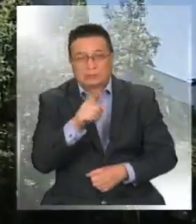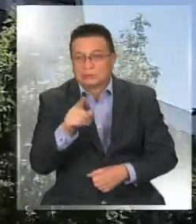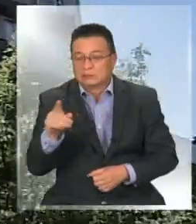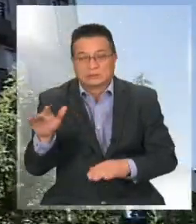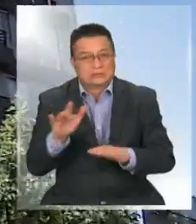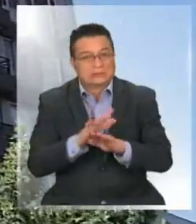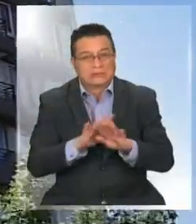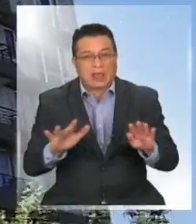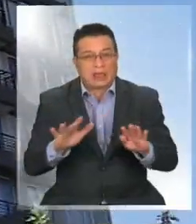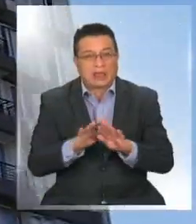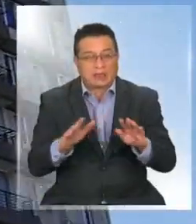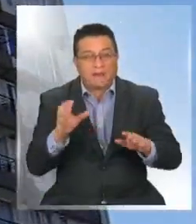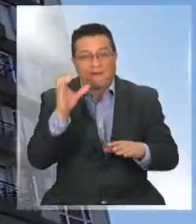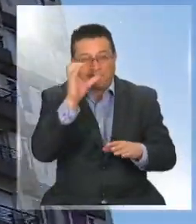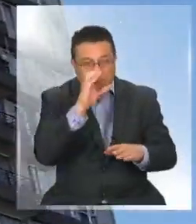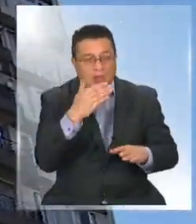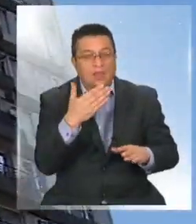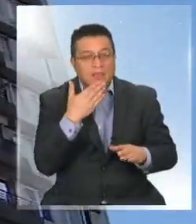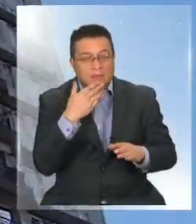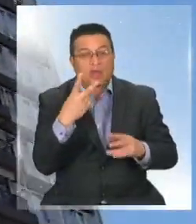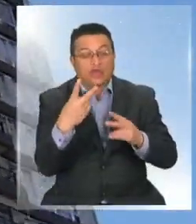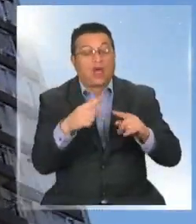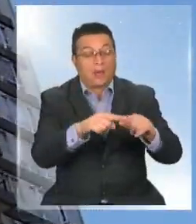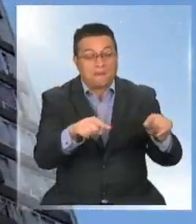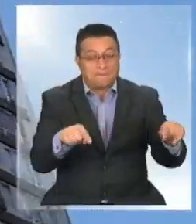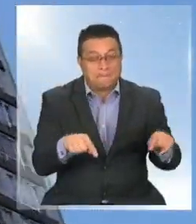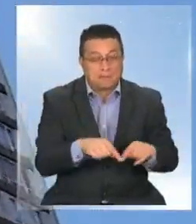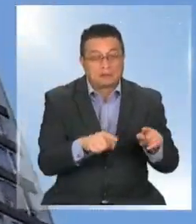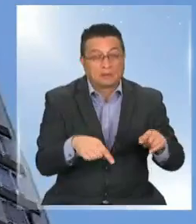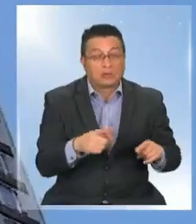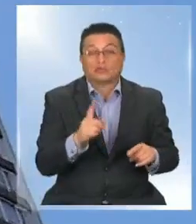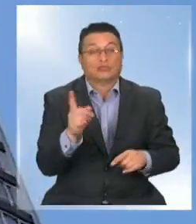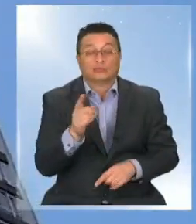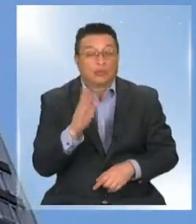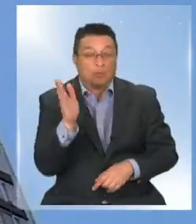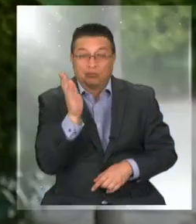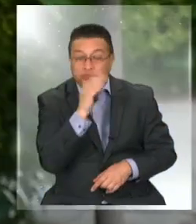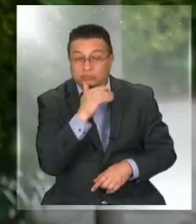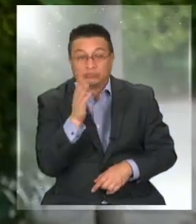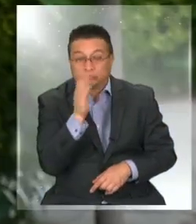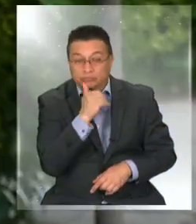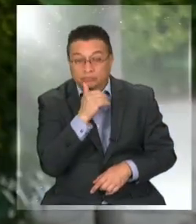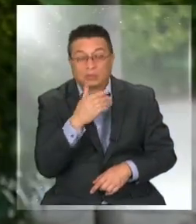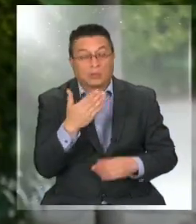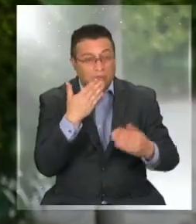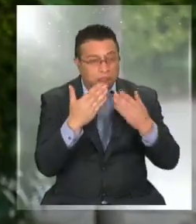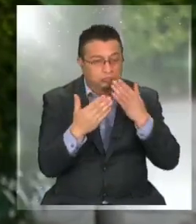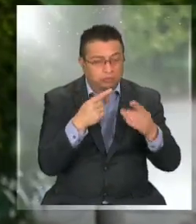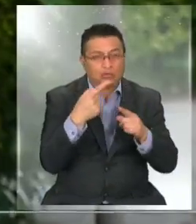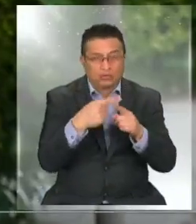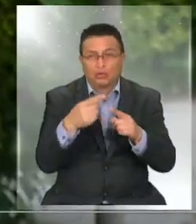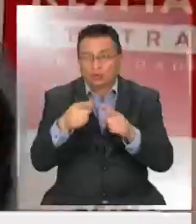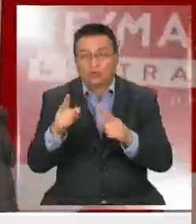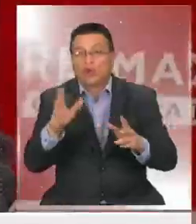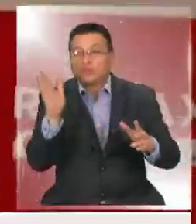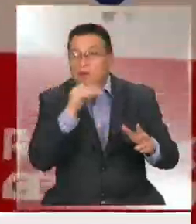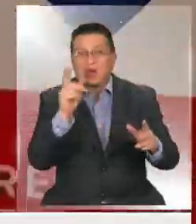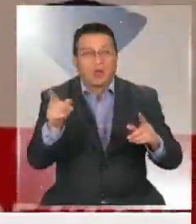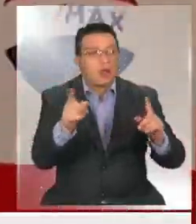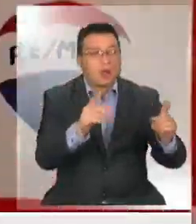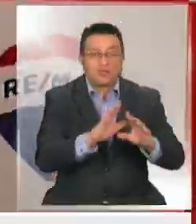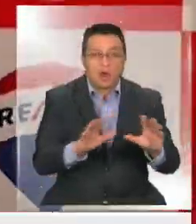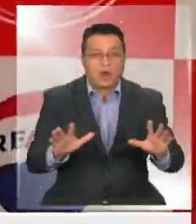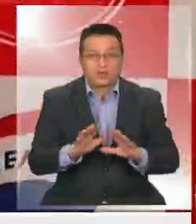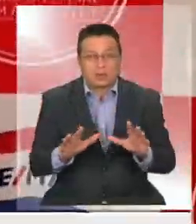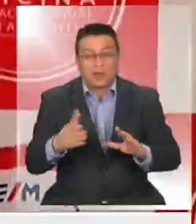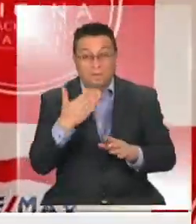Y también estaba buscando departamento de 2 habitaciones. Tampoco he conseguido y he hablado con varios corredores y dicen que no tienen. Según